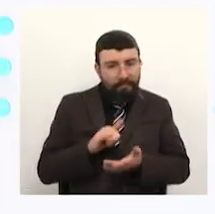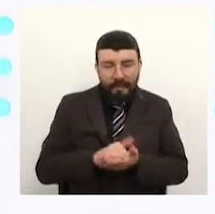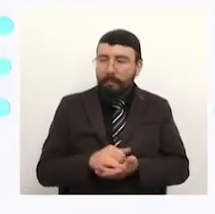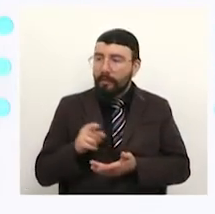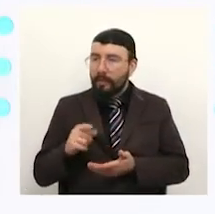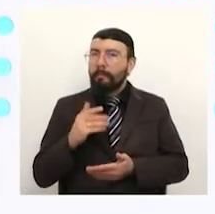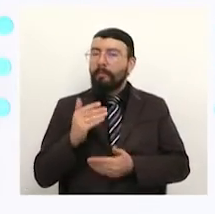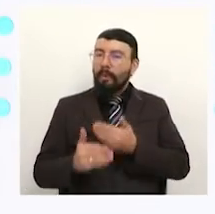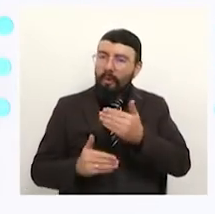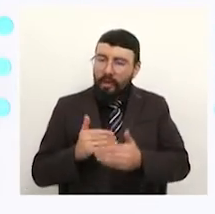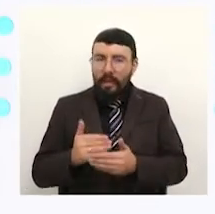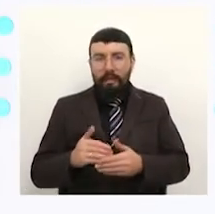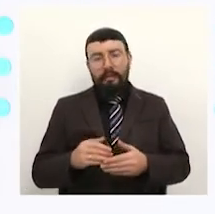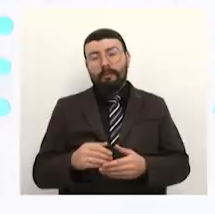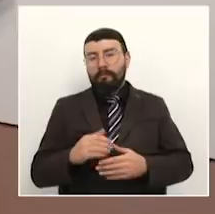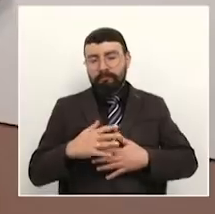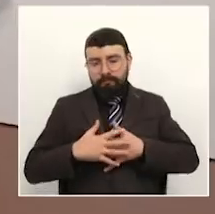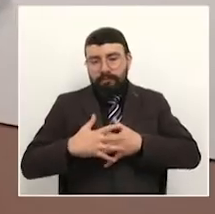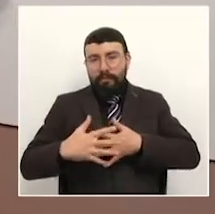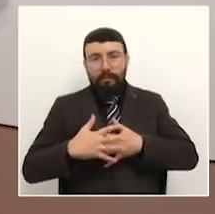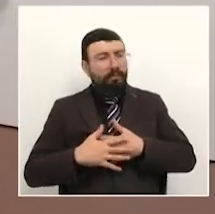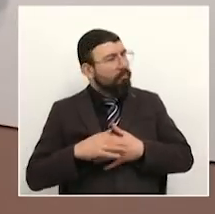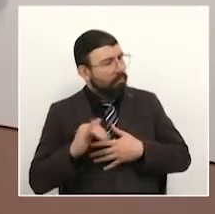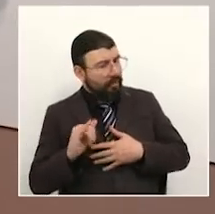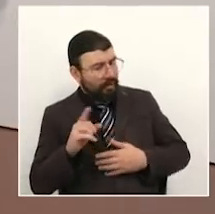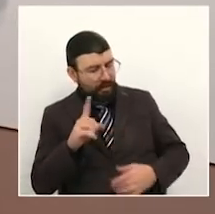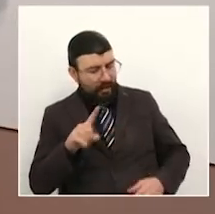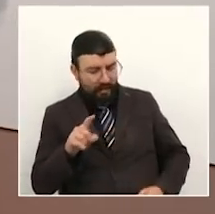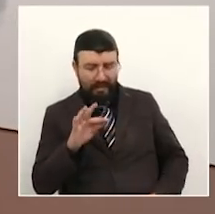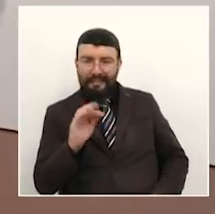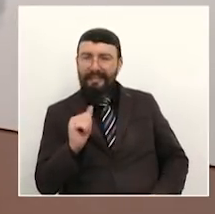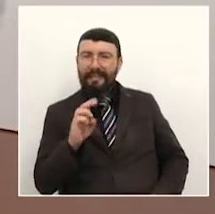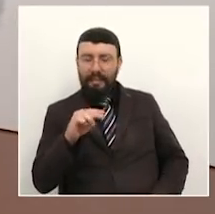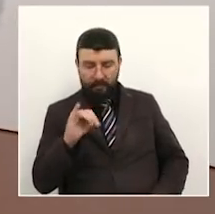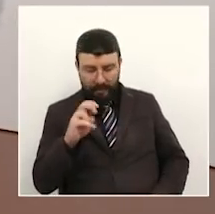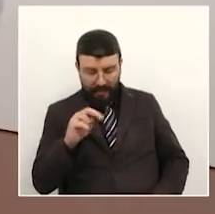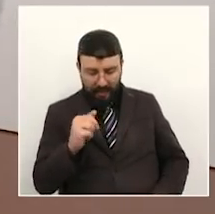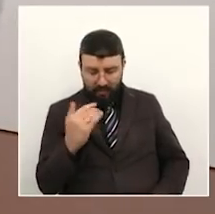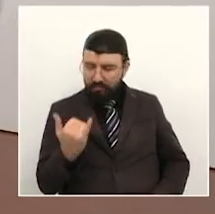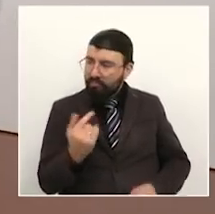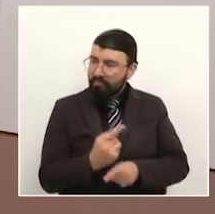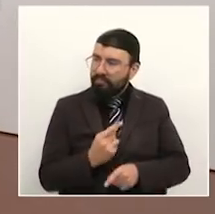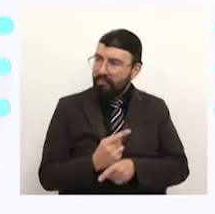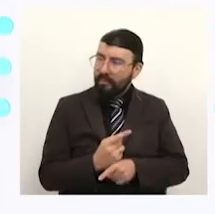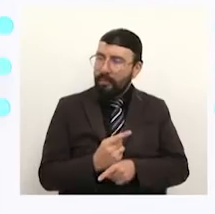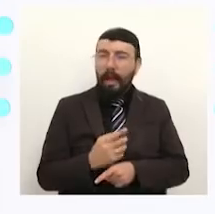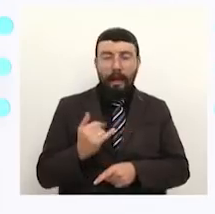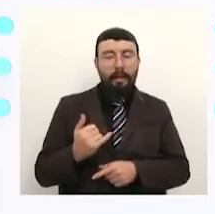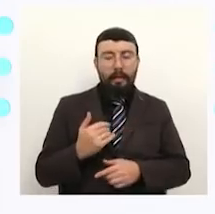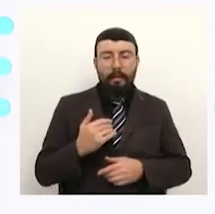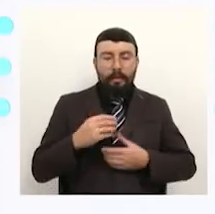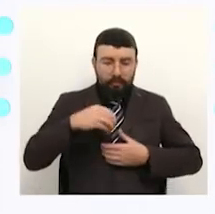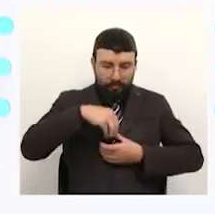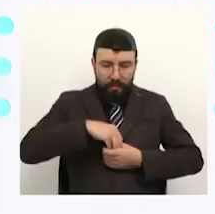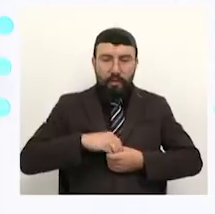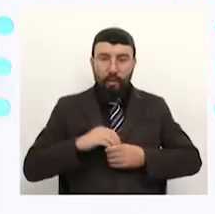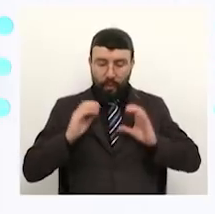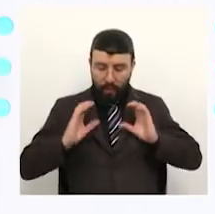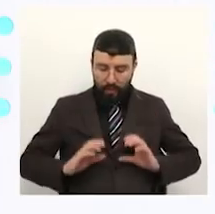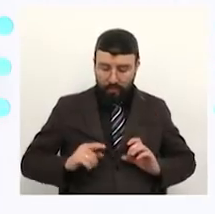proceso inflamatorio que producen que la examina la histamina es una es un producto químico que tiene nuestro cuerpo que es